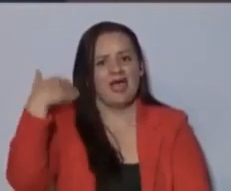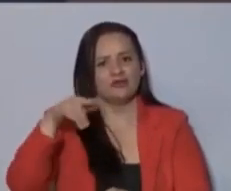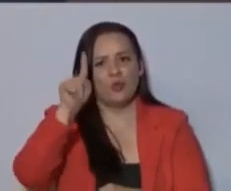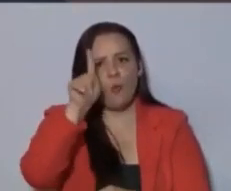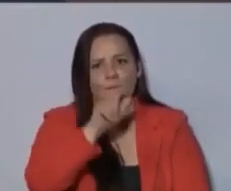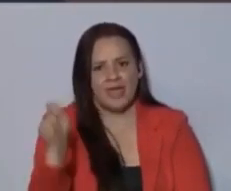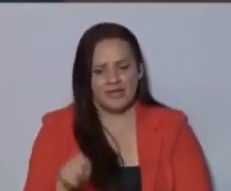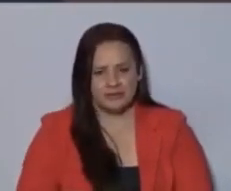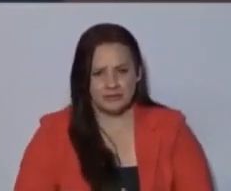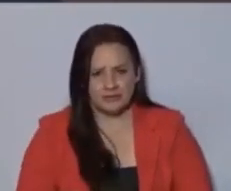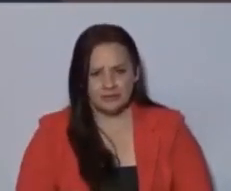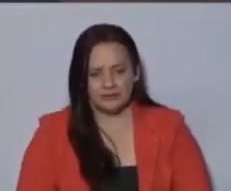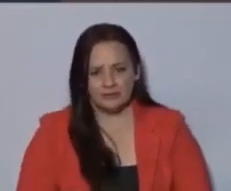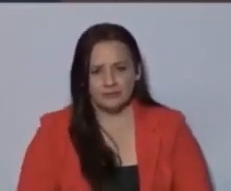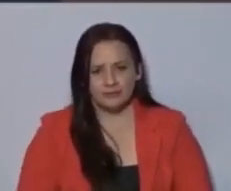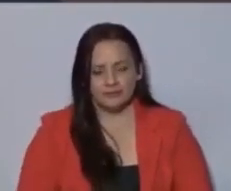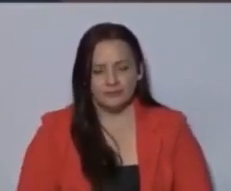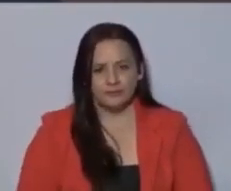mes?